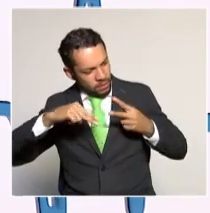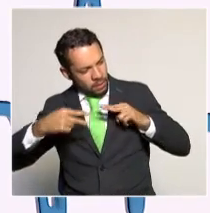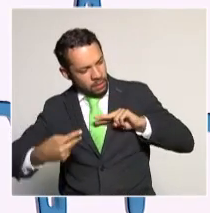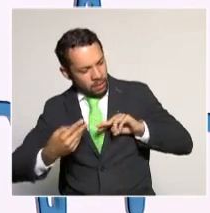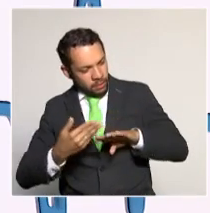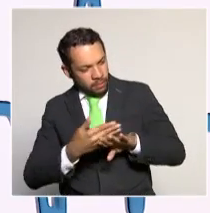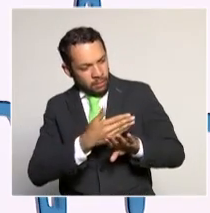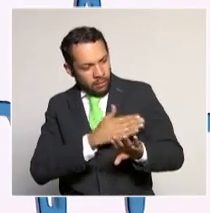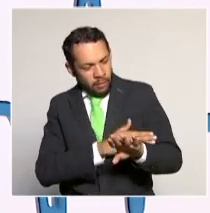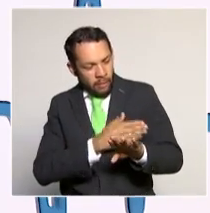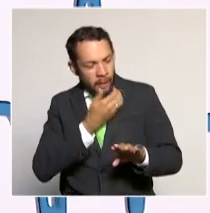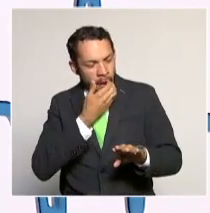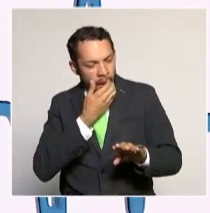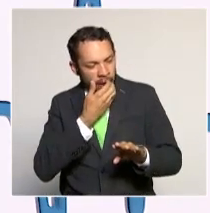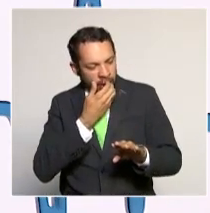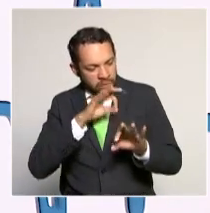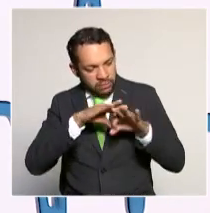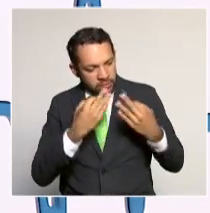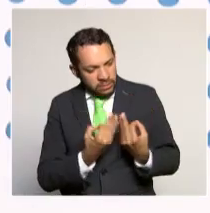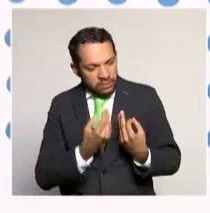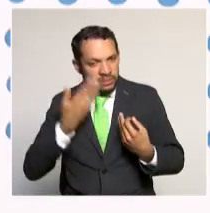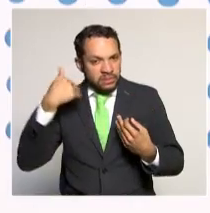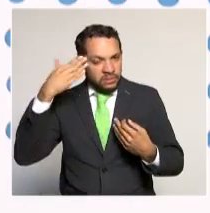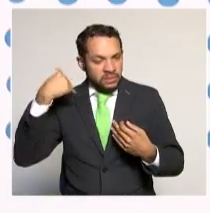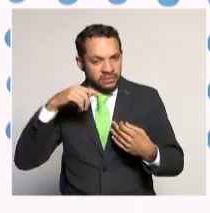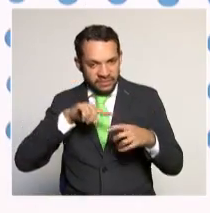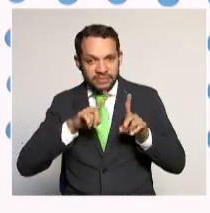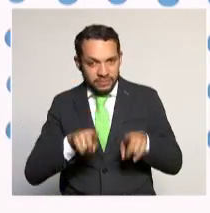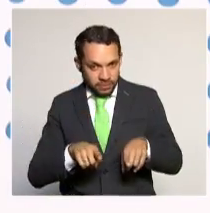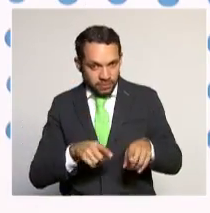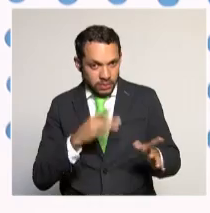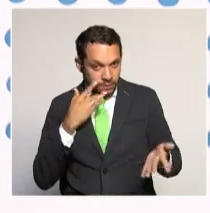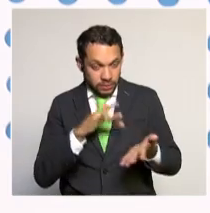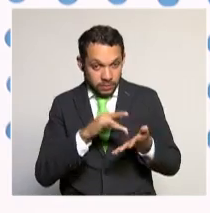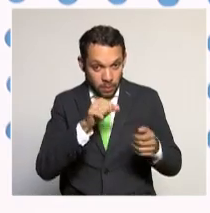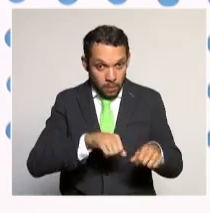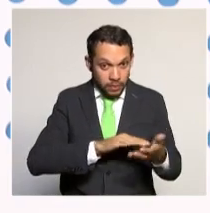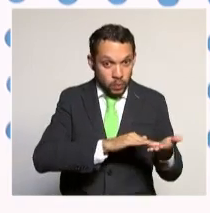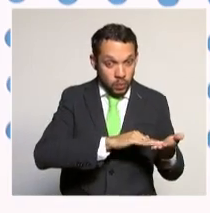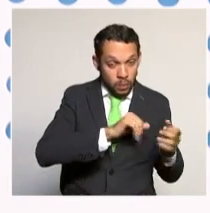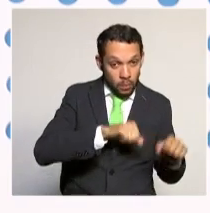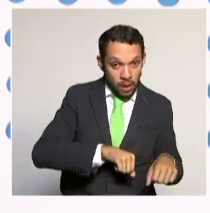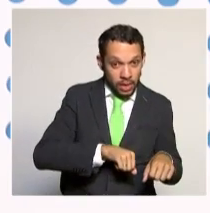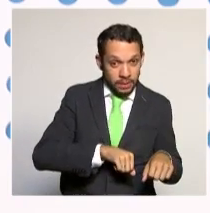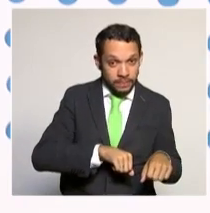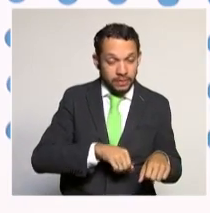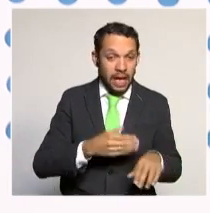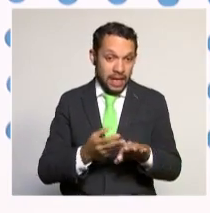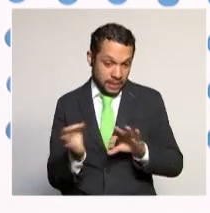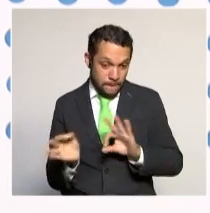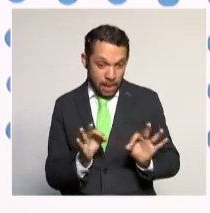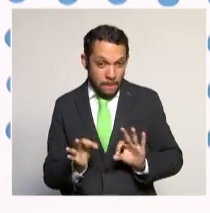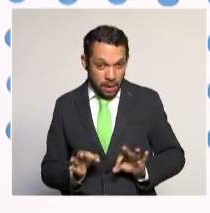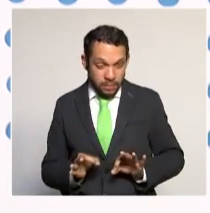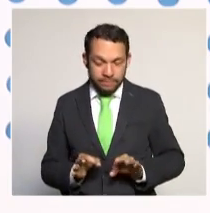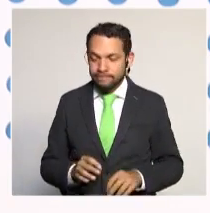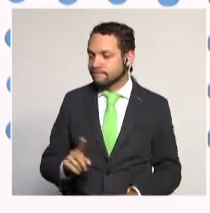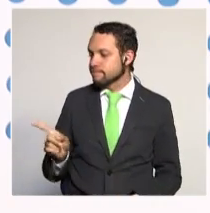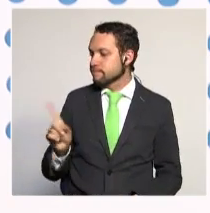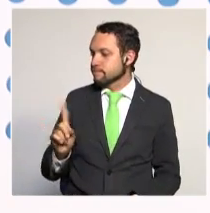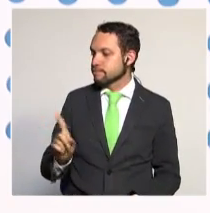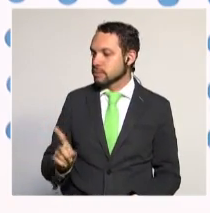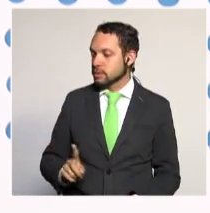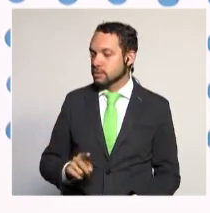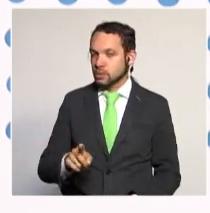para que prevenga eso? Que yo sepa, no. Como es genético, pues lo que se pudiera